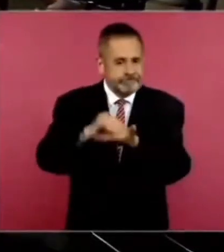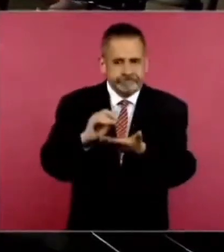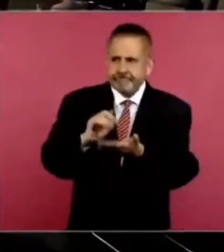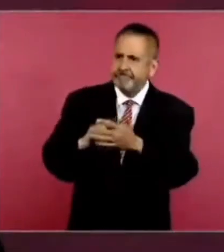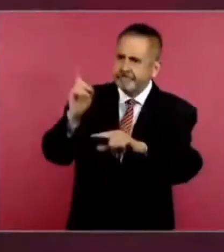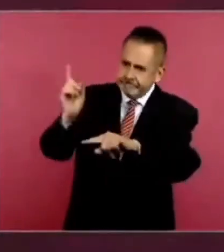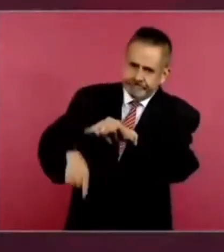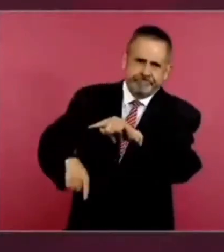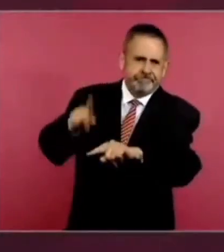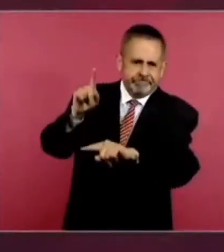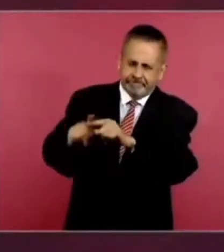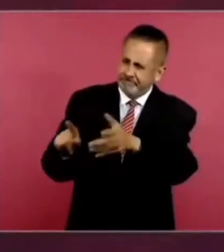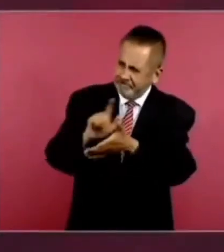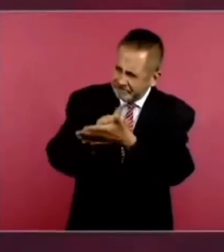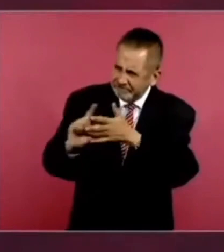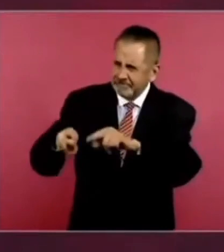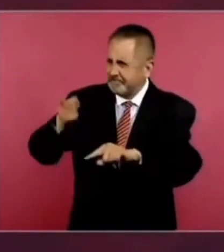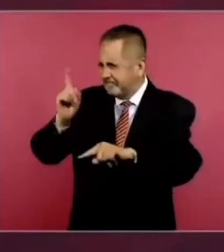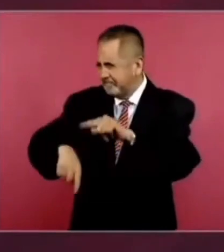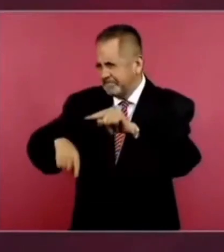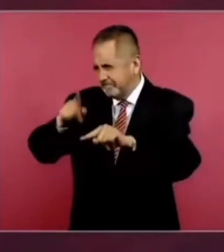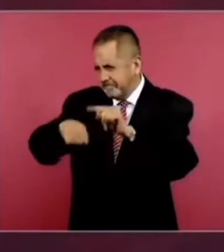limpiando.